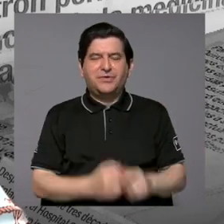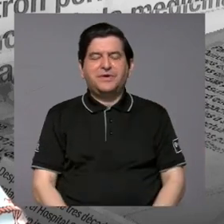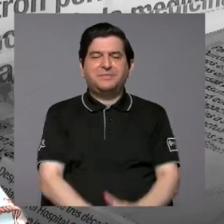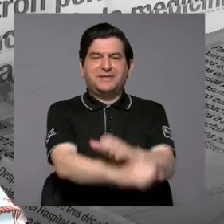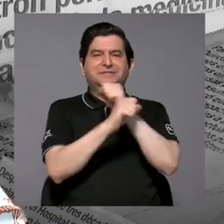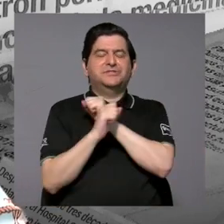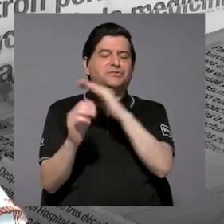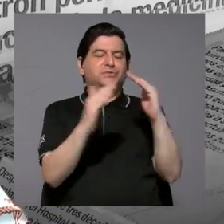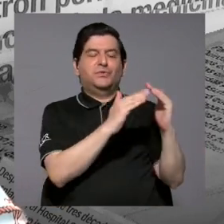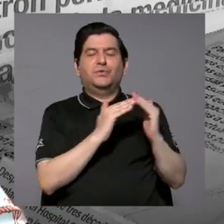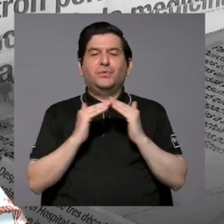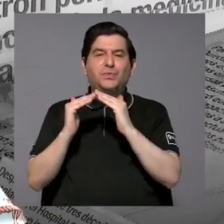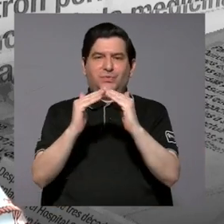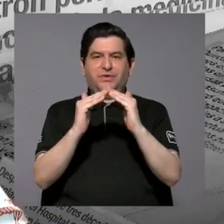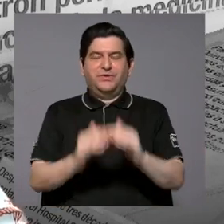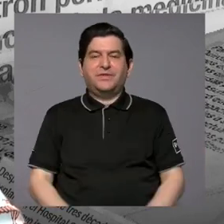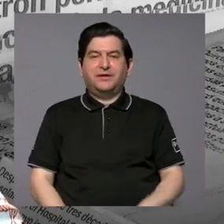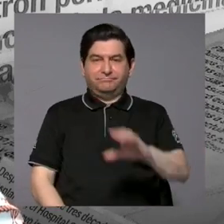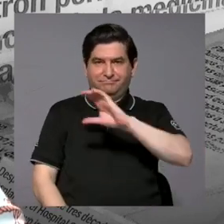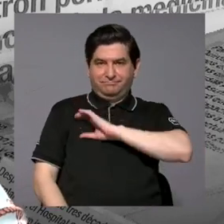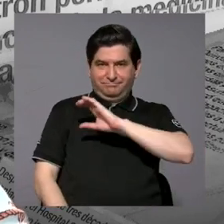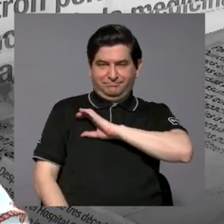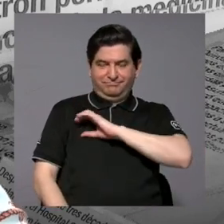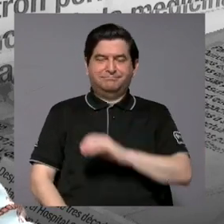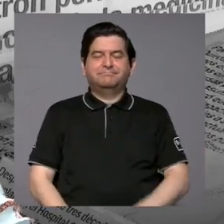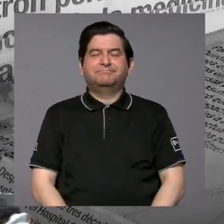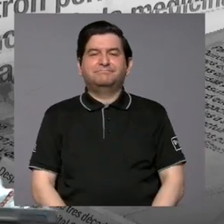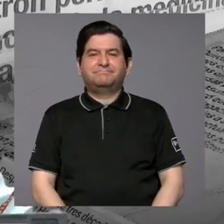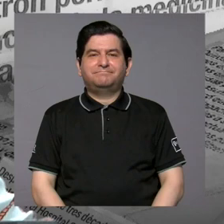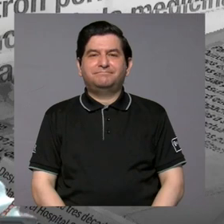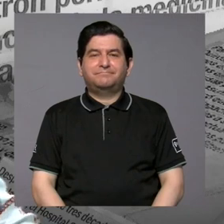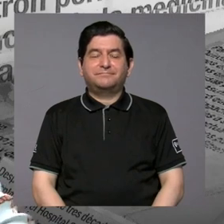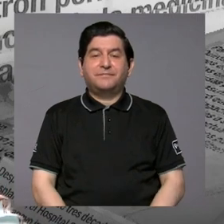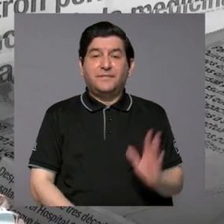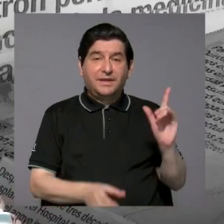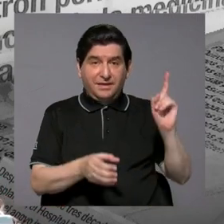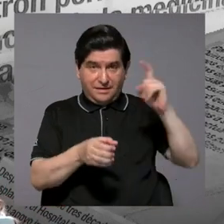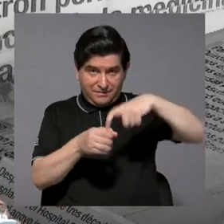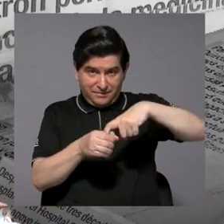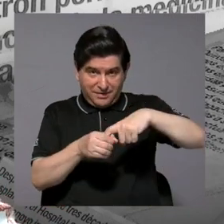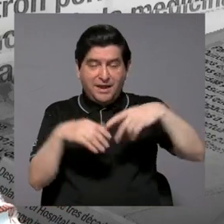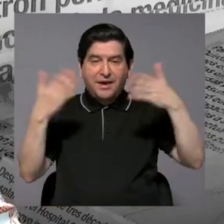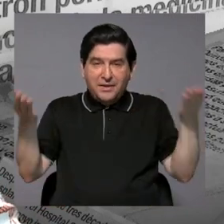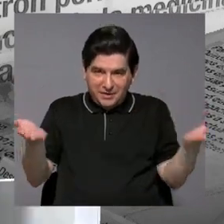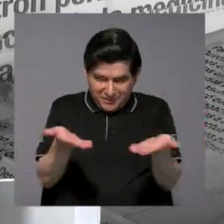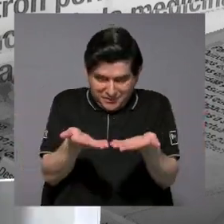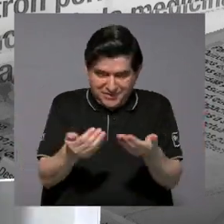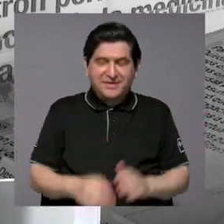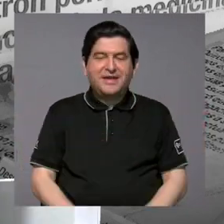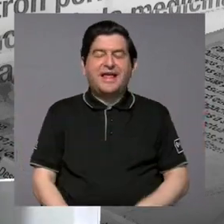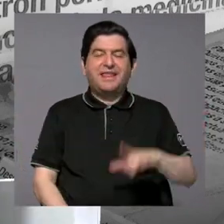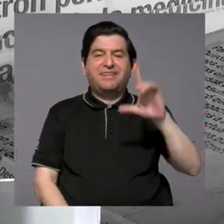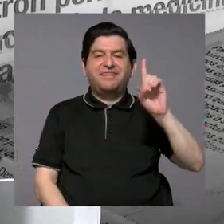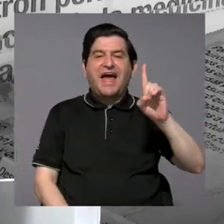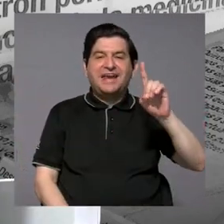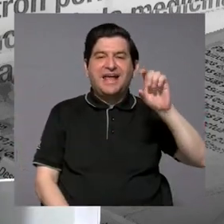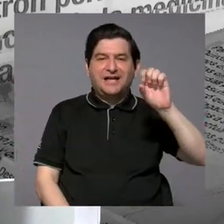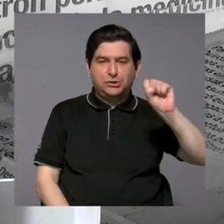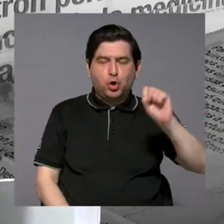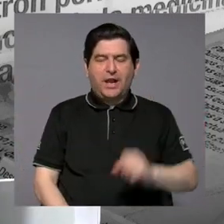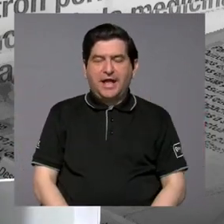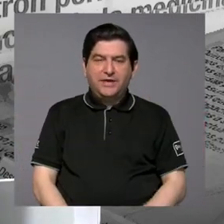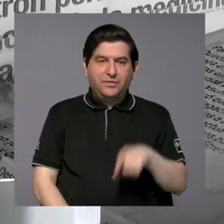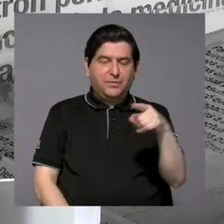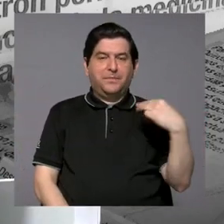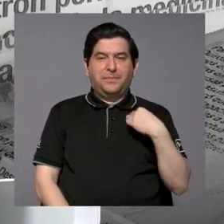seguridad comunitaria de la fuerza pública bueno y se ha integrado le damos la bienvenida a Dania Solano